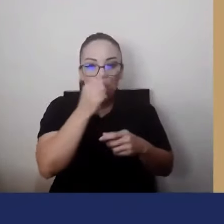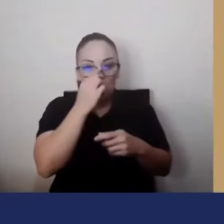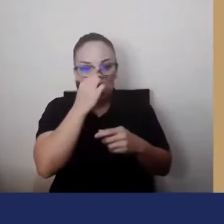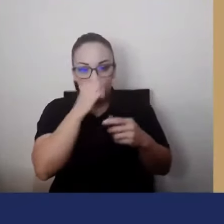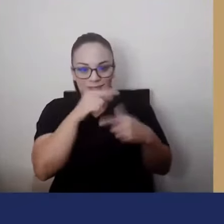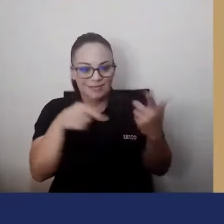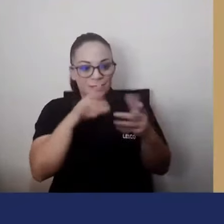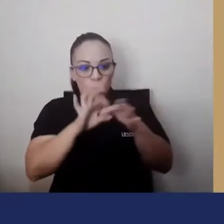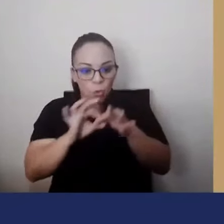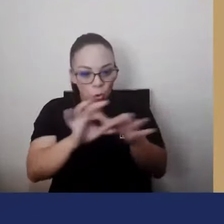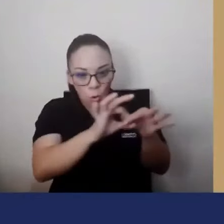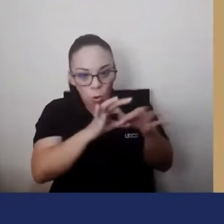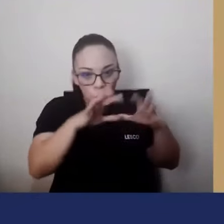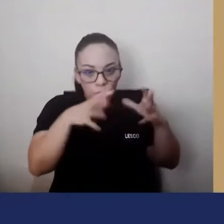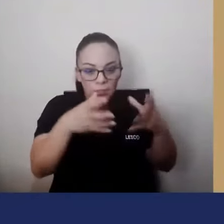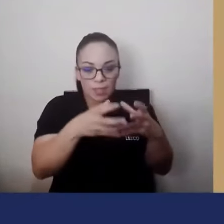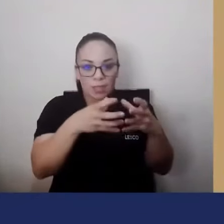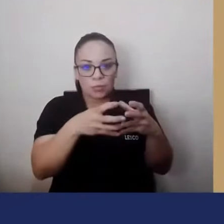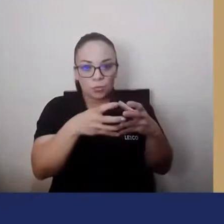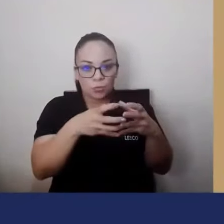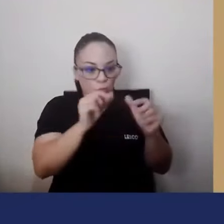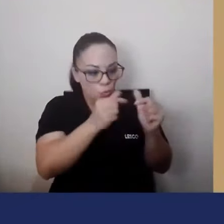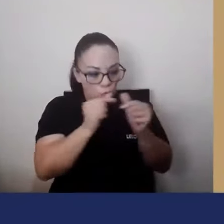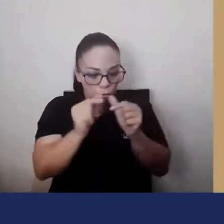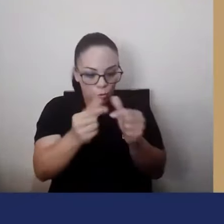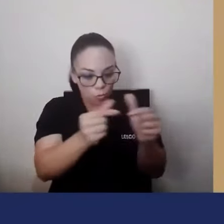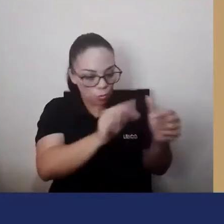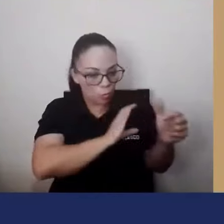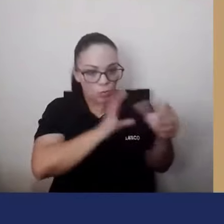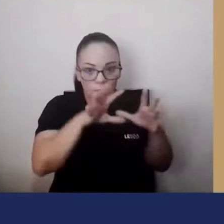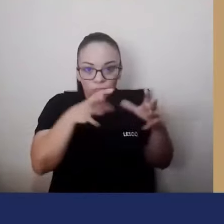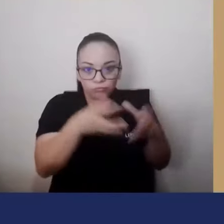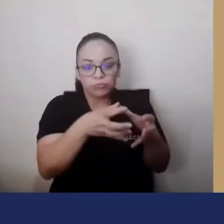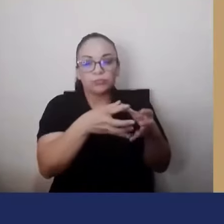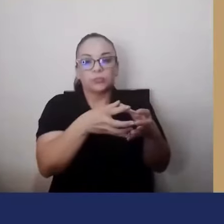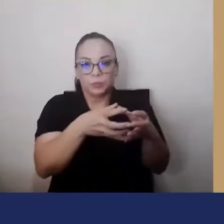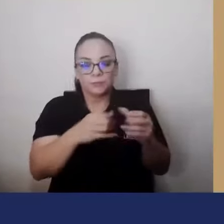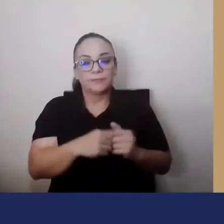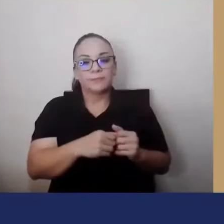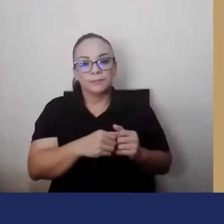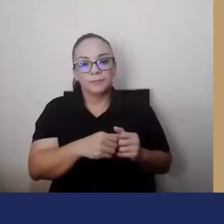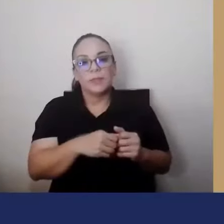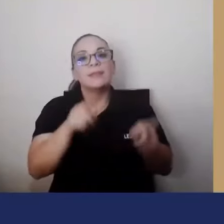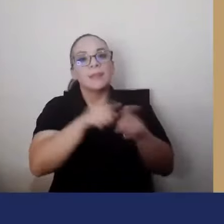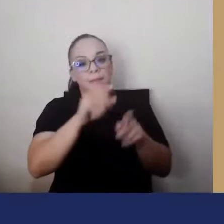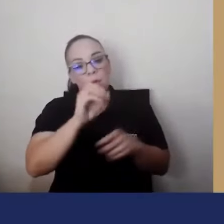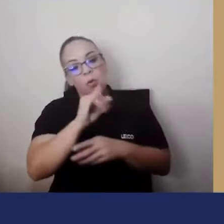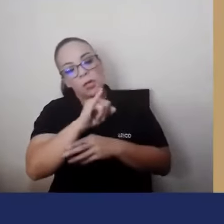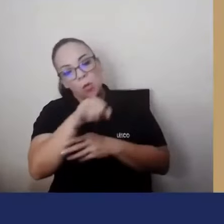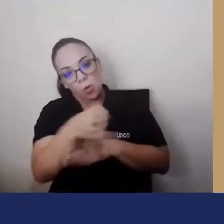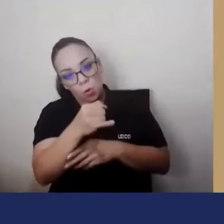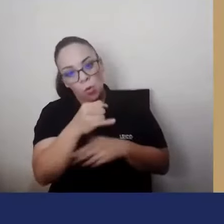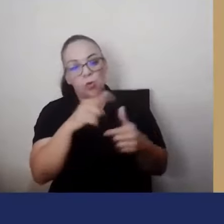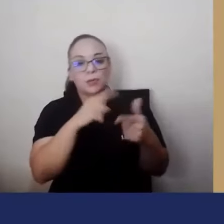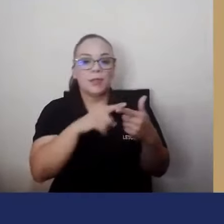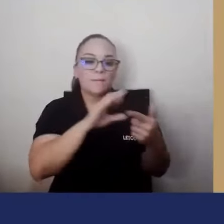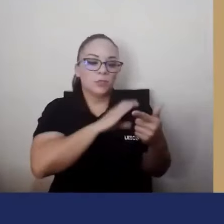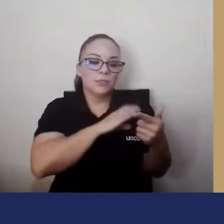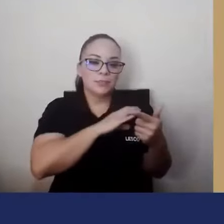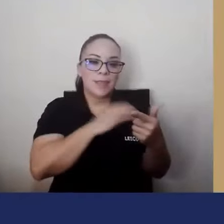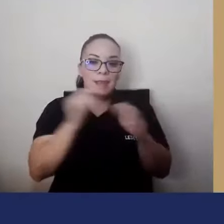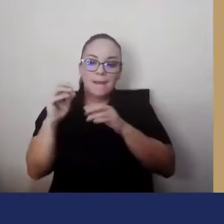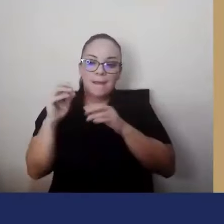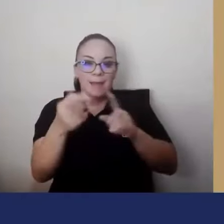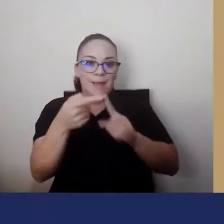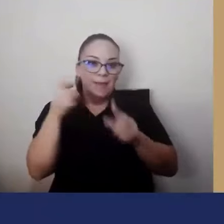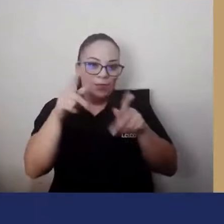manera articulada con todos los cuerpos de policía, organismo de investigación judicial, policía de migración, policía